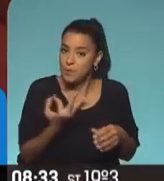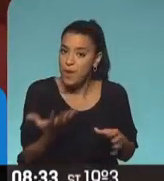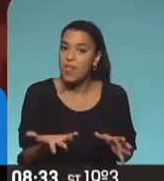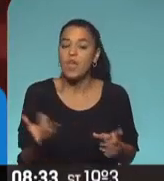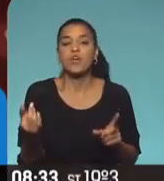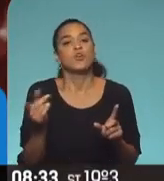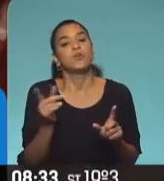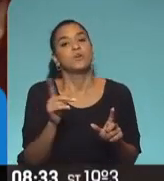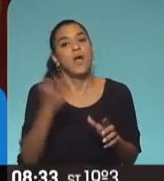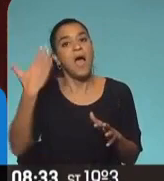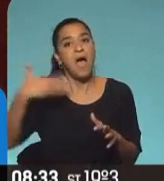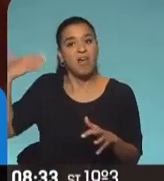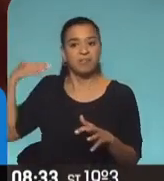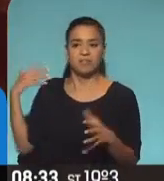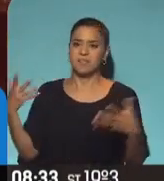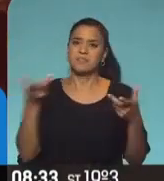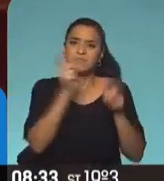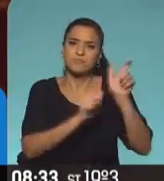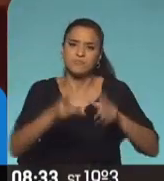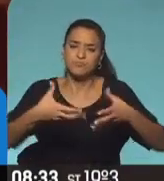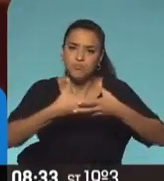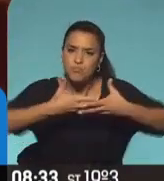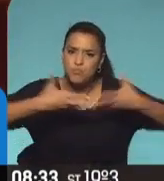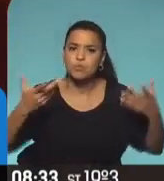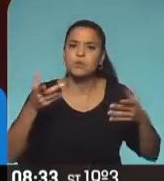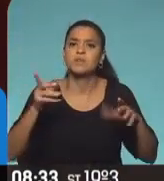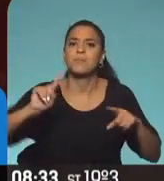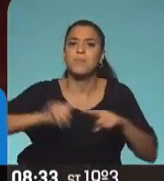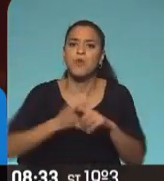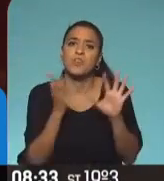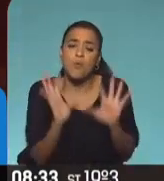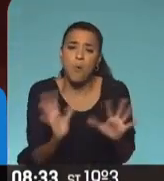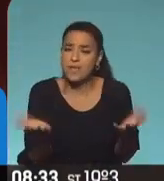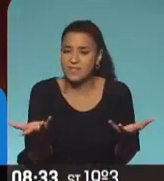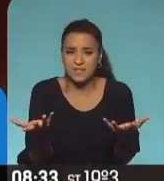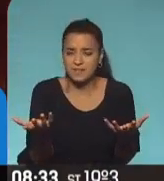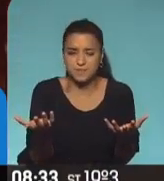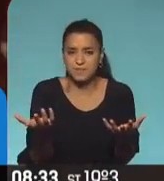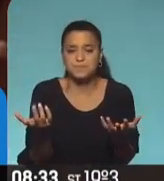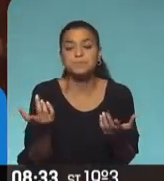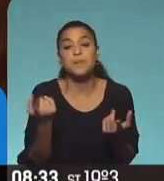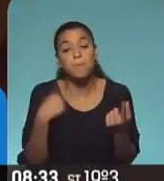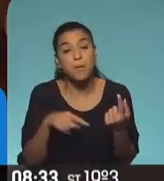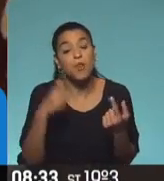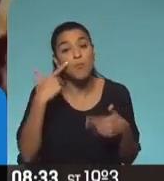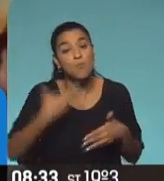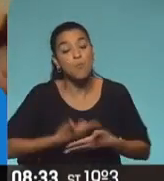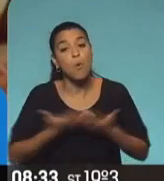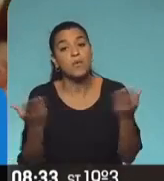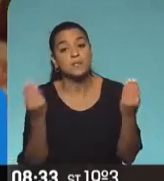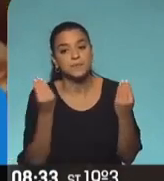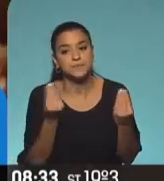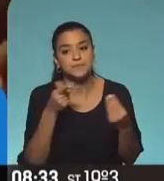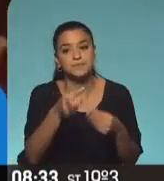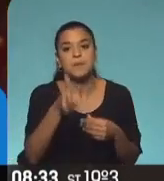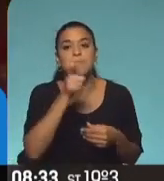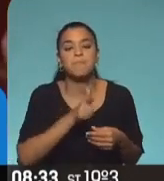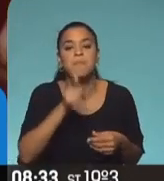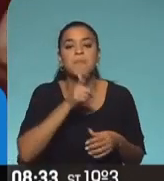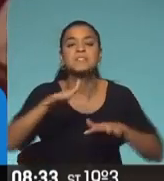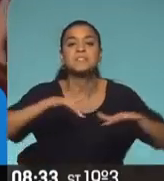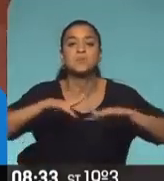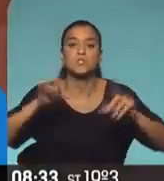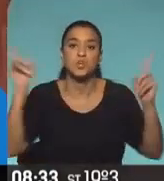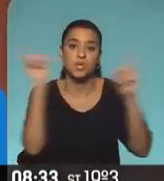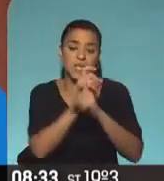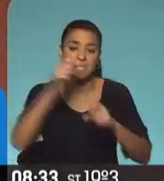tiene demasiados antecedentes históricos un hecho político de esta naturaleza pero lo que pone en evidencia me parece es la situación de crisis